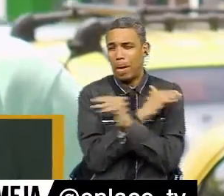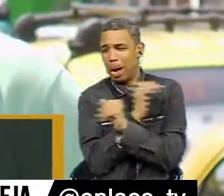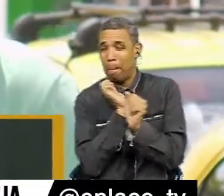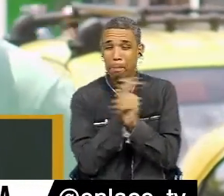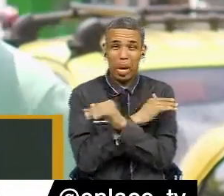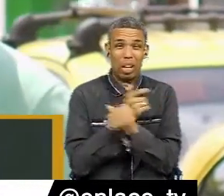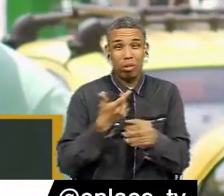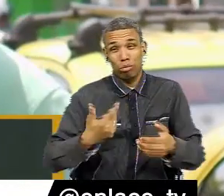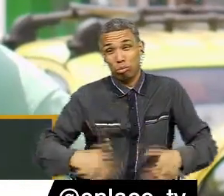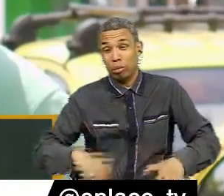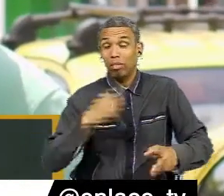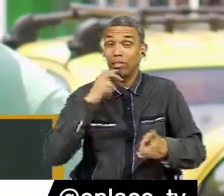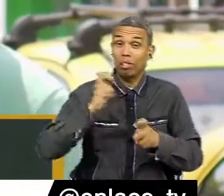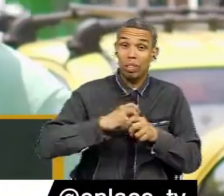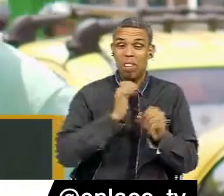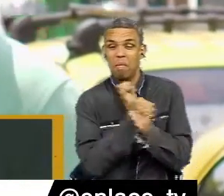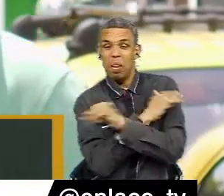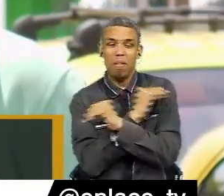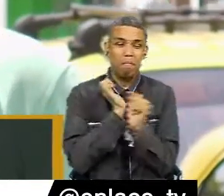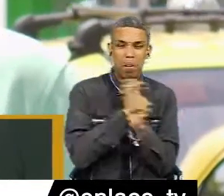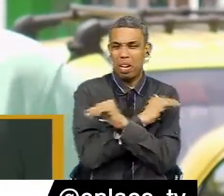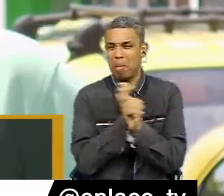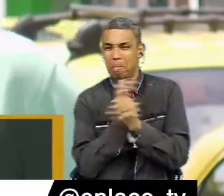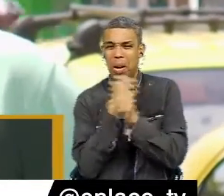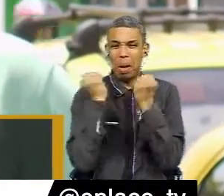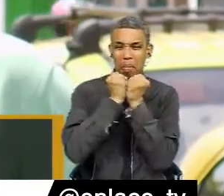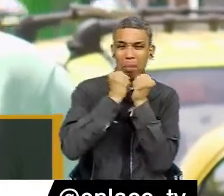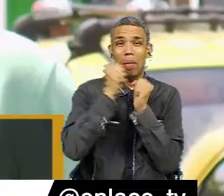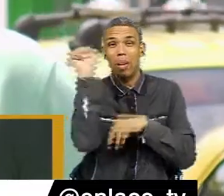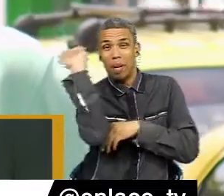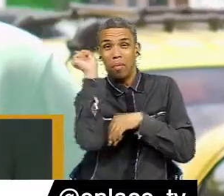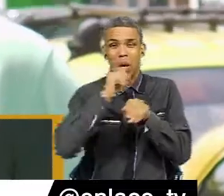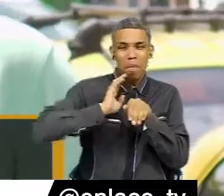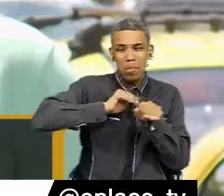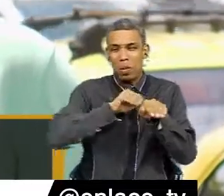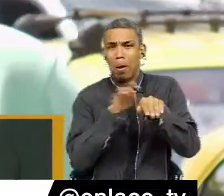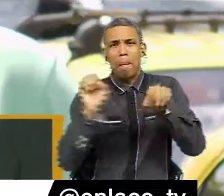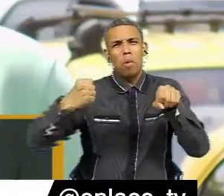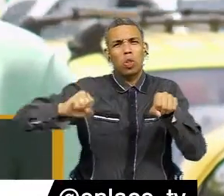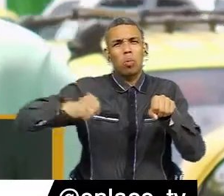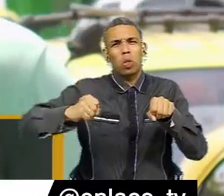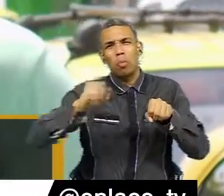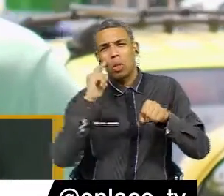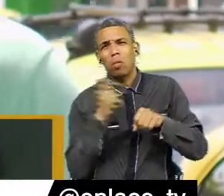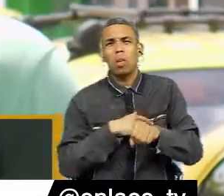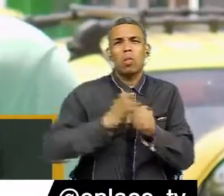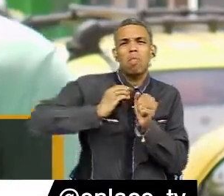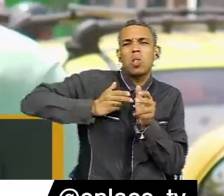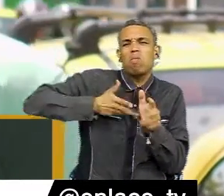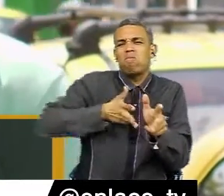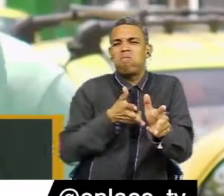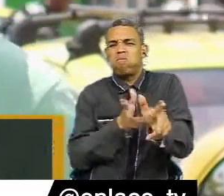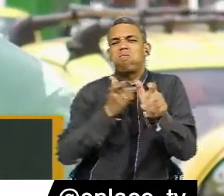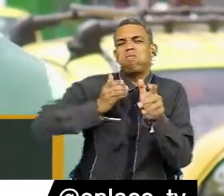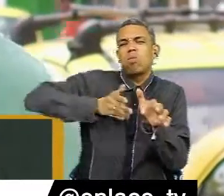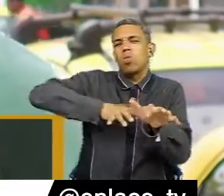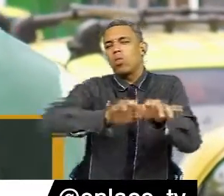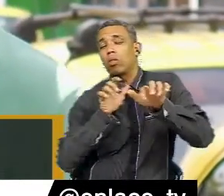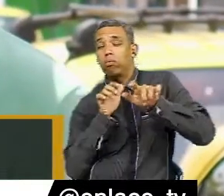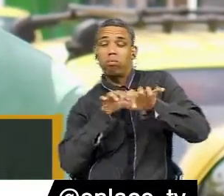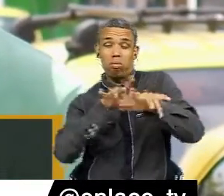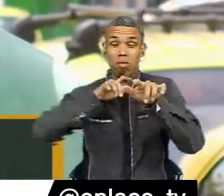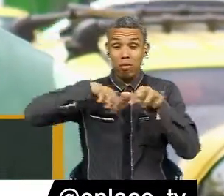pista de baile, sino que se salen a la carretera, llamamos a la policía, nadie nos acata eso. Es un solo desorden. Es que